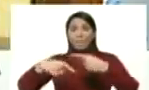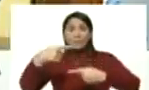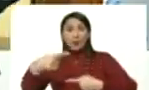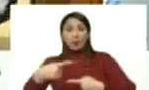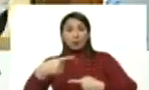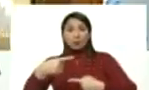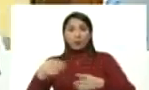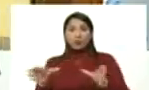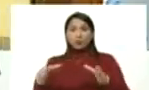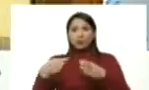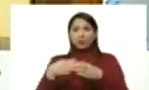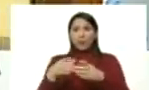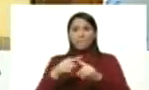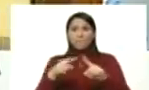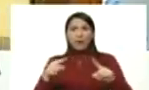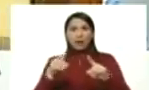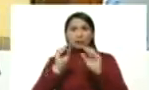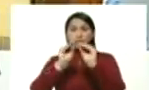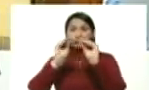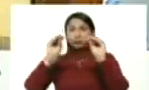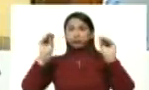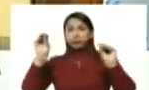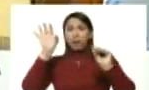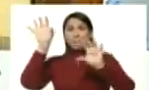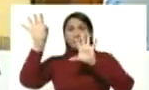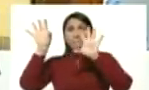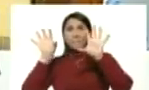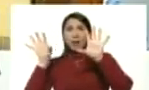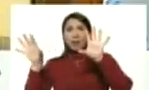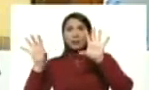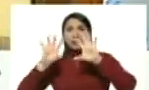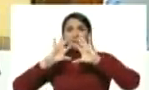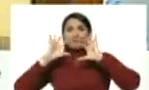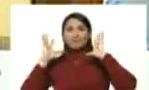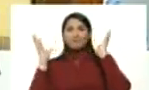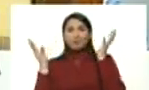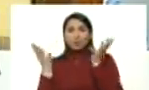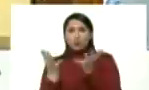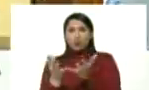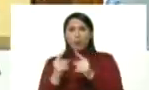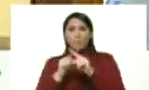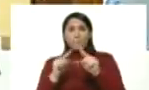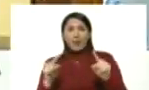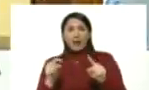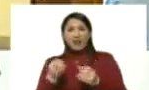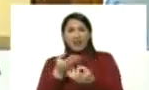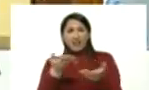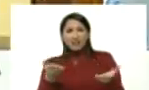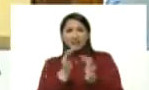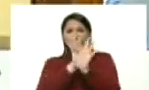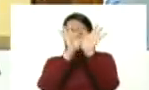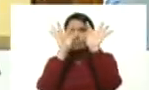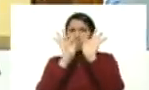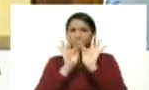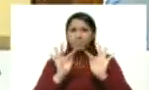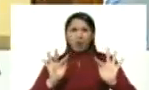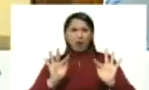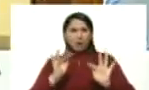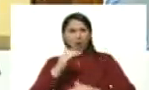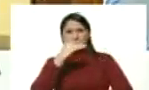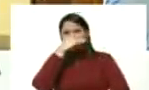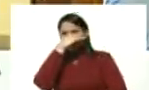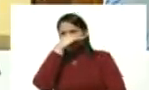y también para alertar a los países del mundo para que esta modalidad de